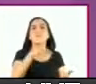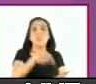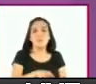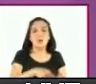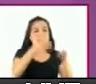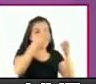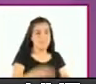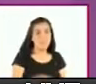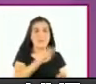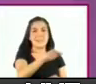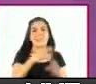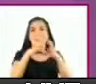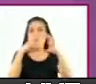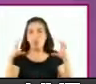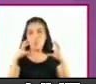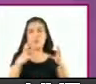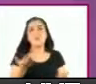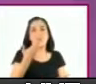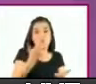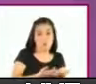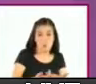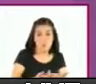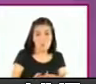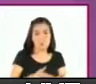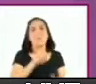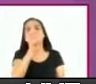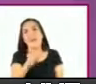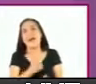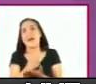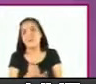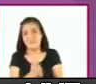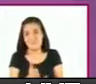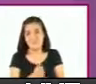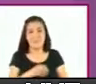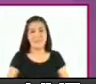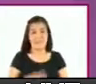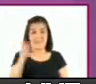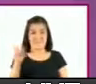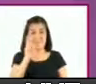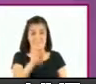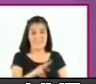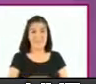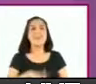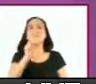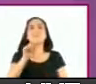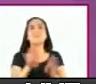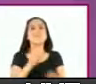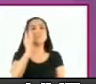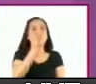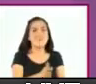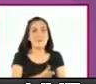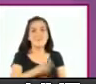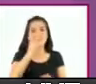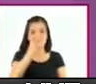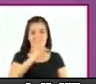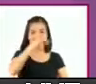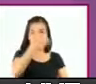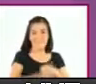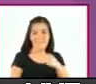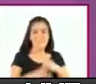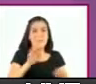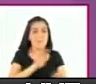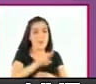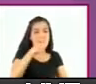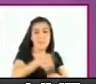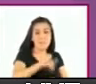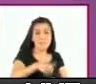que ocupan los globos, tanto rosas como azules. Como ven, identificamos los términos de la